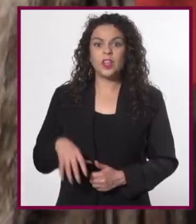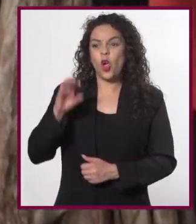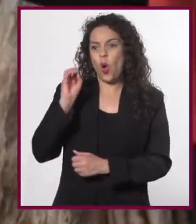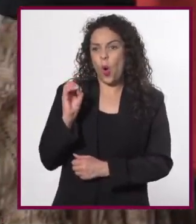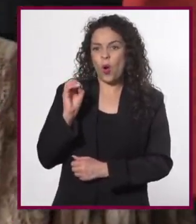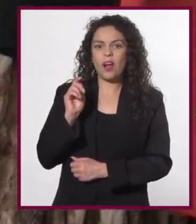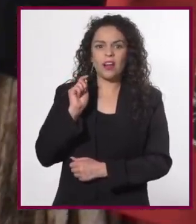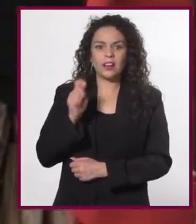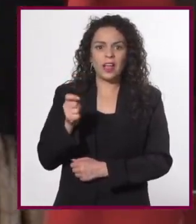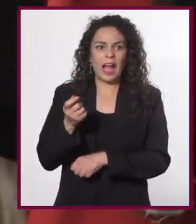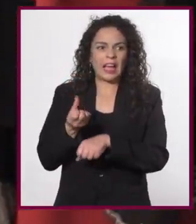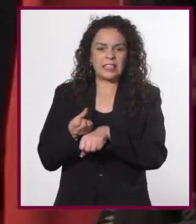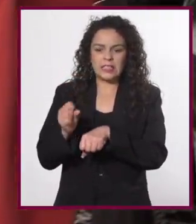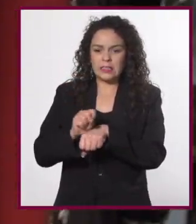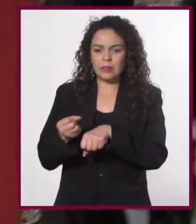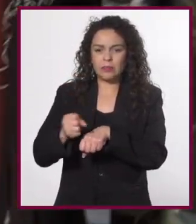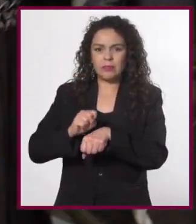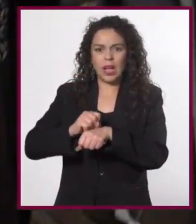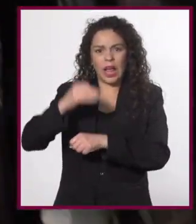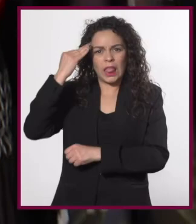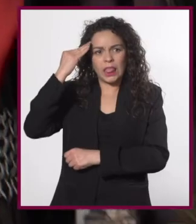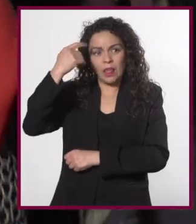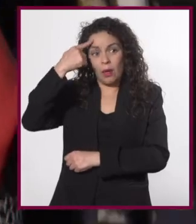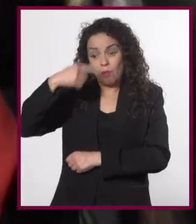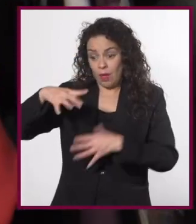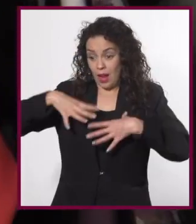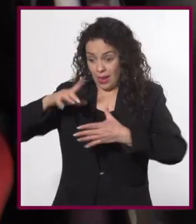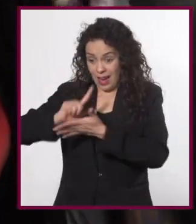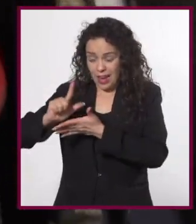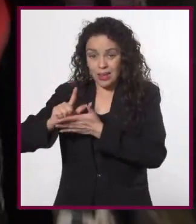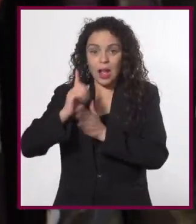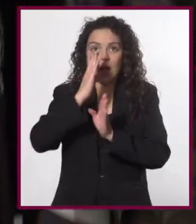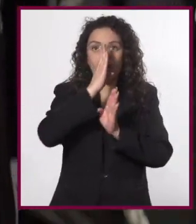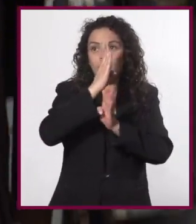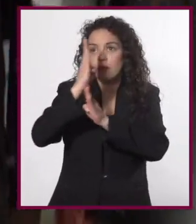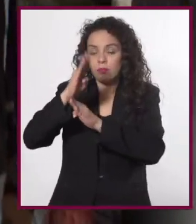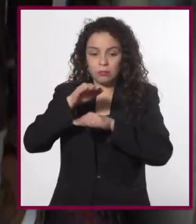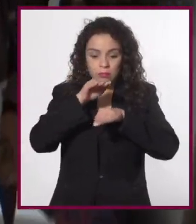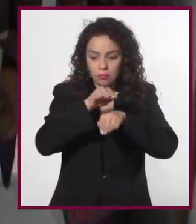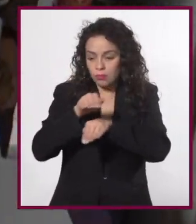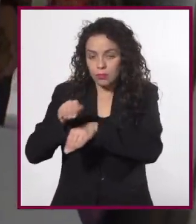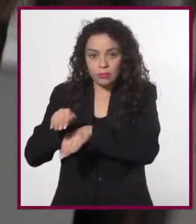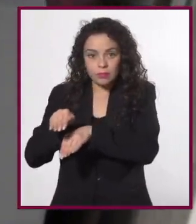O llegar a tomarse hasta un par de semanas para guardar la ropa limpia.